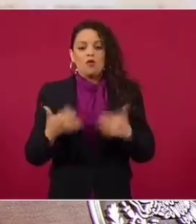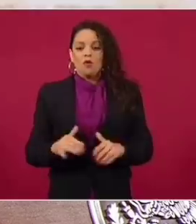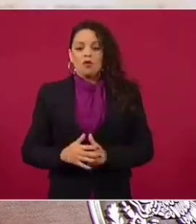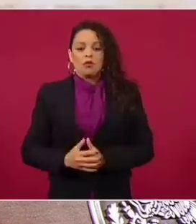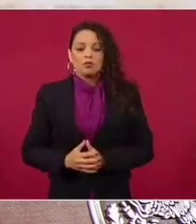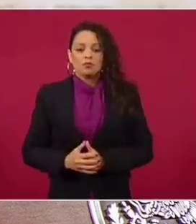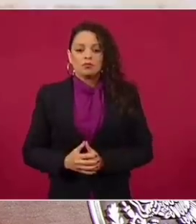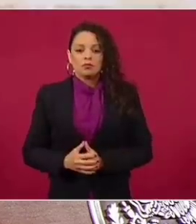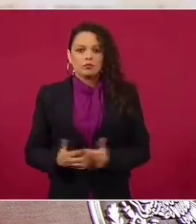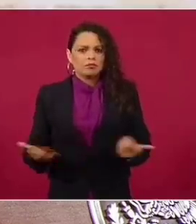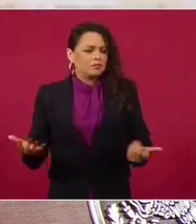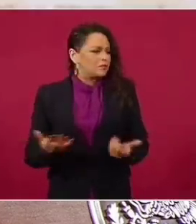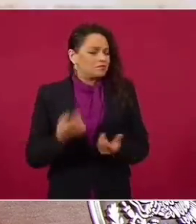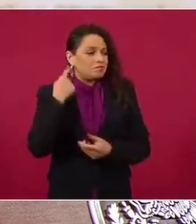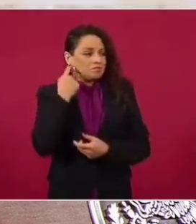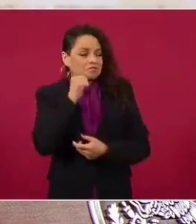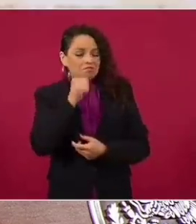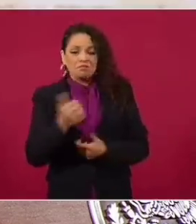Pues